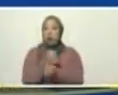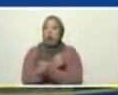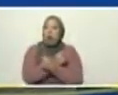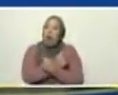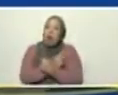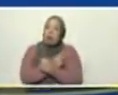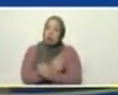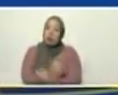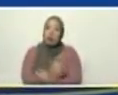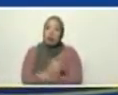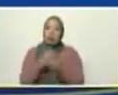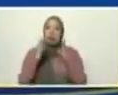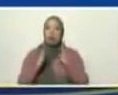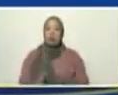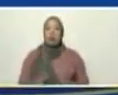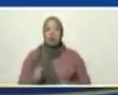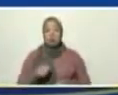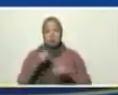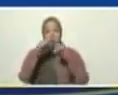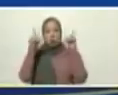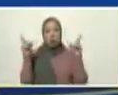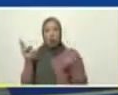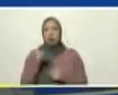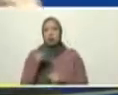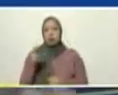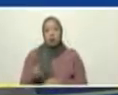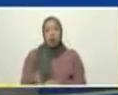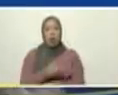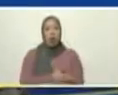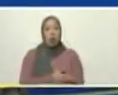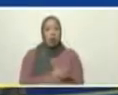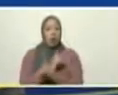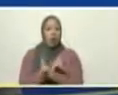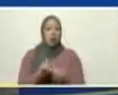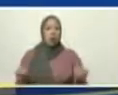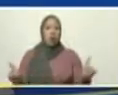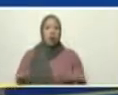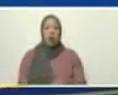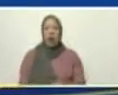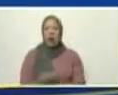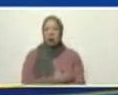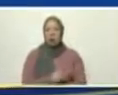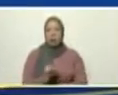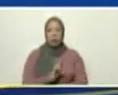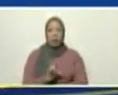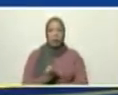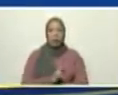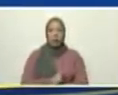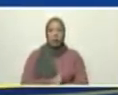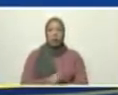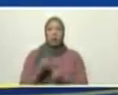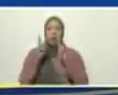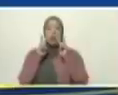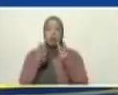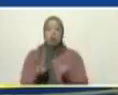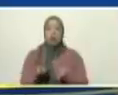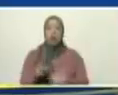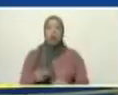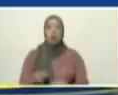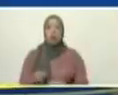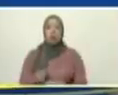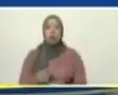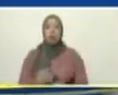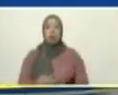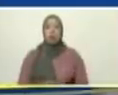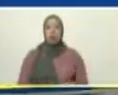ellos. Yo me sorprendí. No había visto eso en las democracias burguesas liberales. Y lo vi en Santiago de